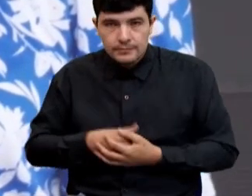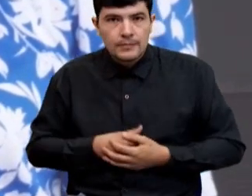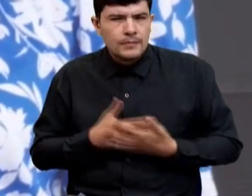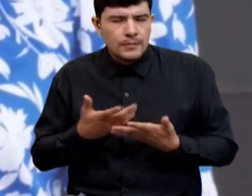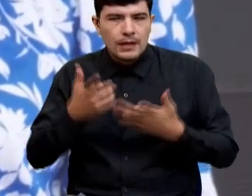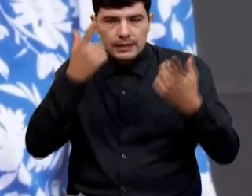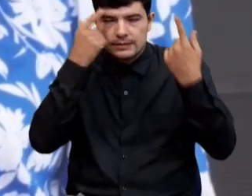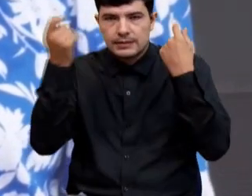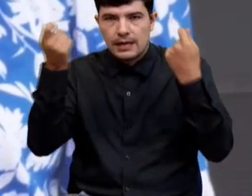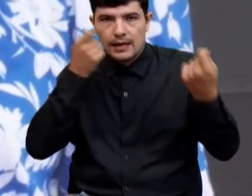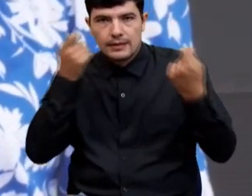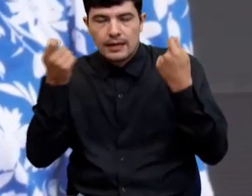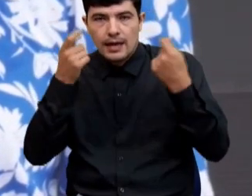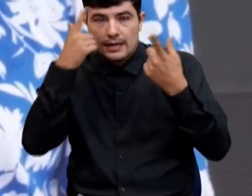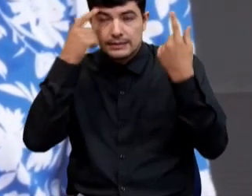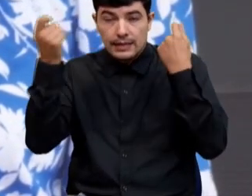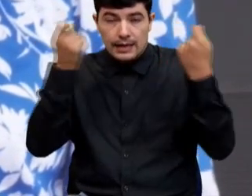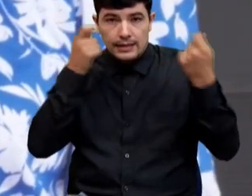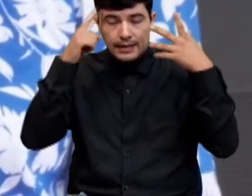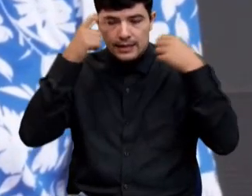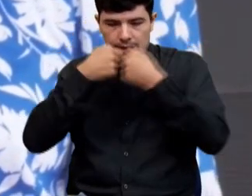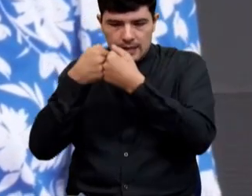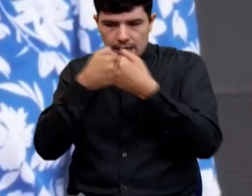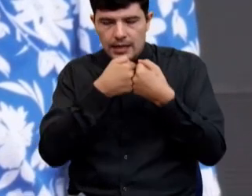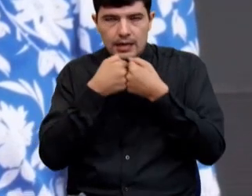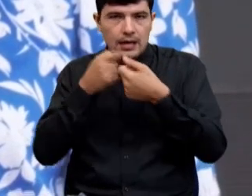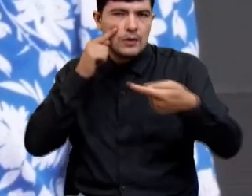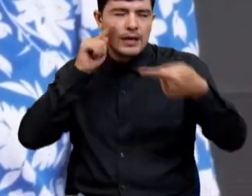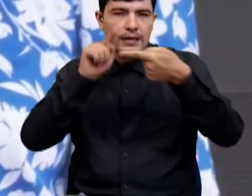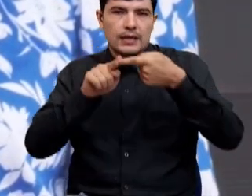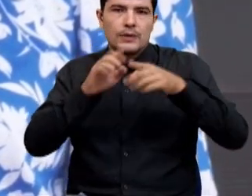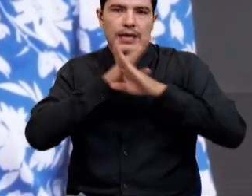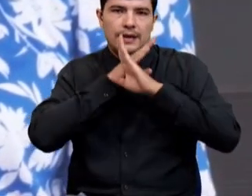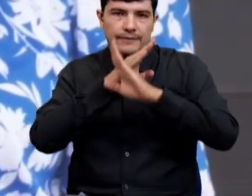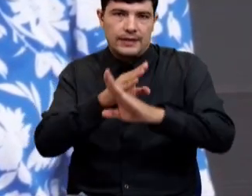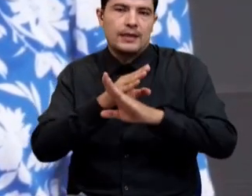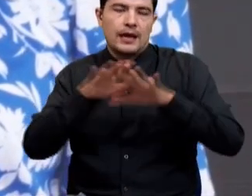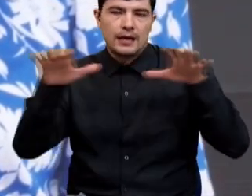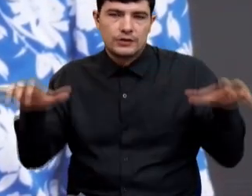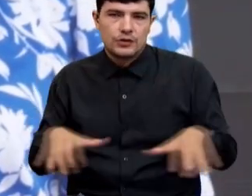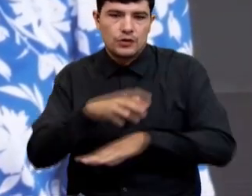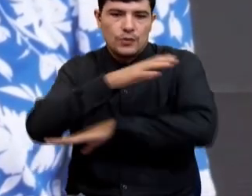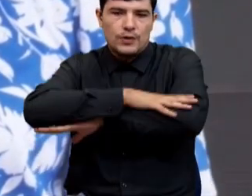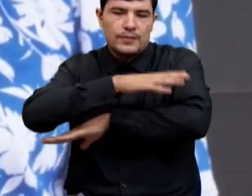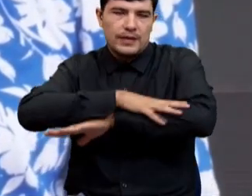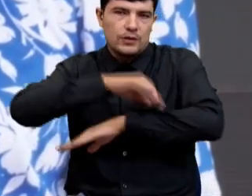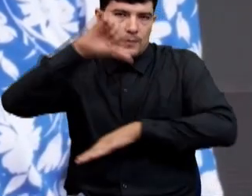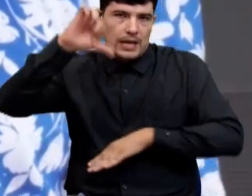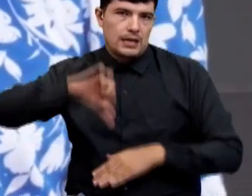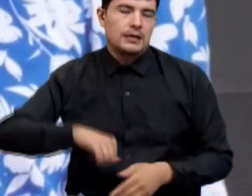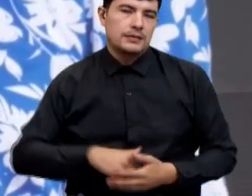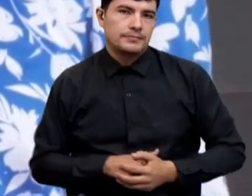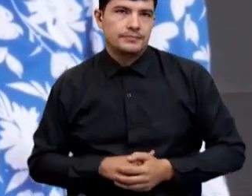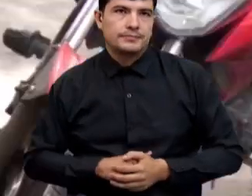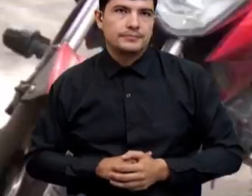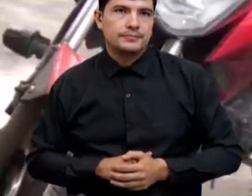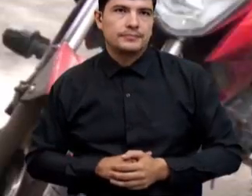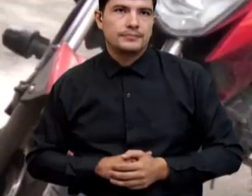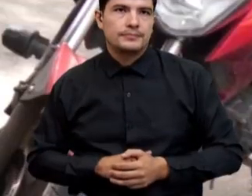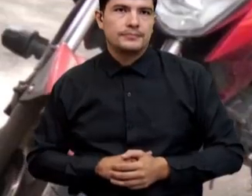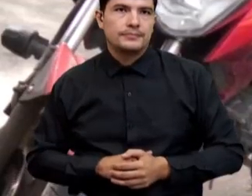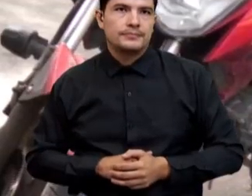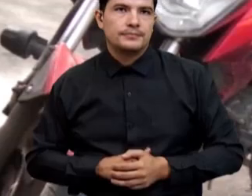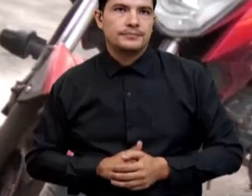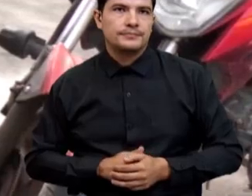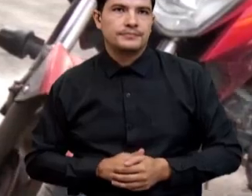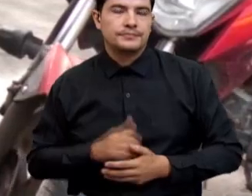esa estrategia que hemos planteado en conjunto para disminuir las conductas desviadas y las conductas divergentes.